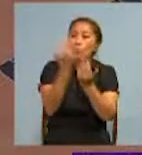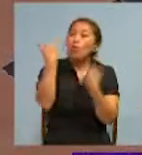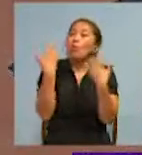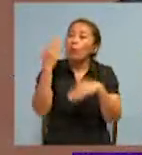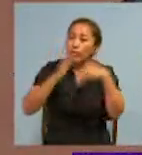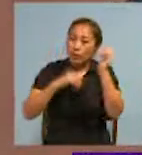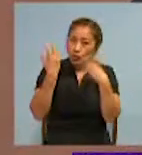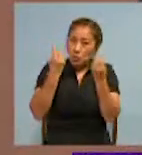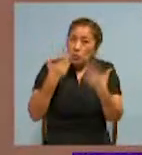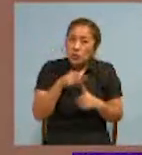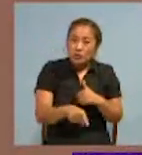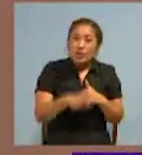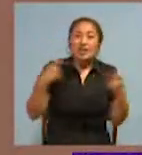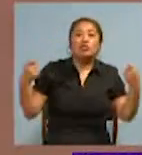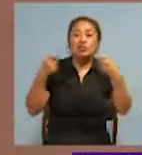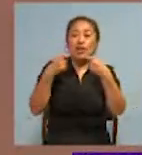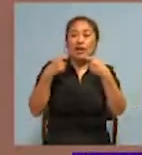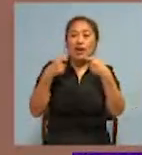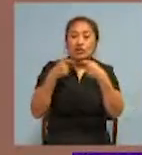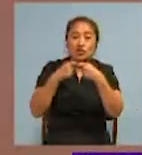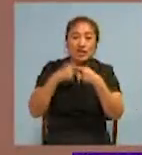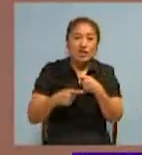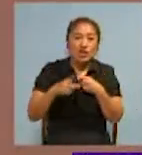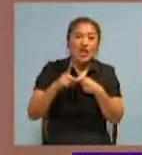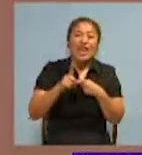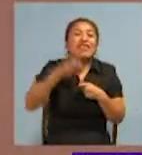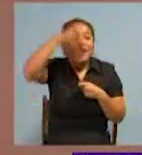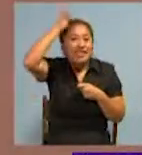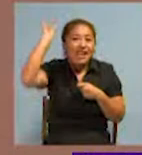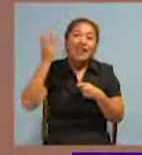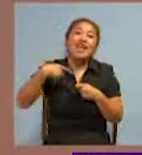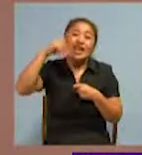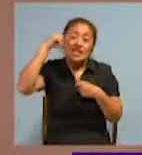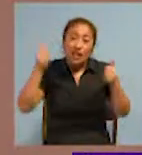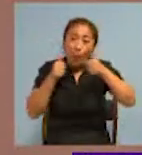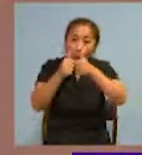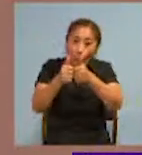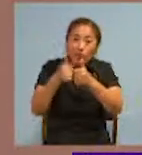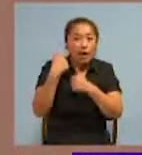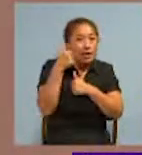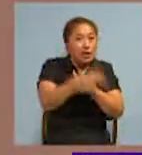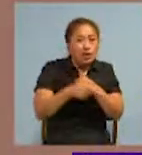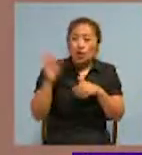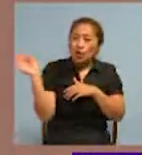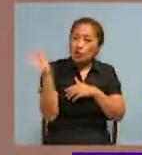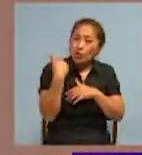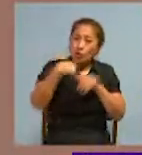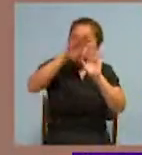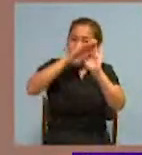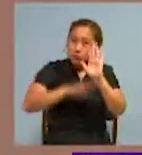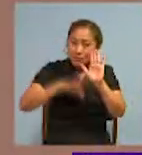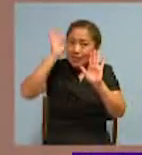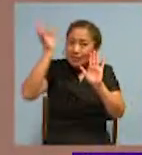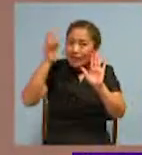aunque es una sociedad ítalo china y en donde realmente estamos cumpliendo con todos los requisitos